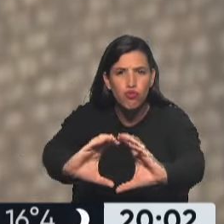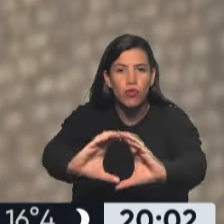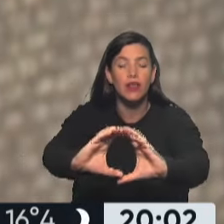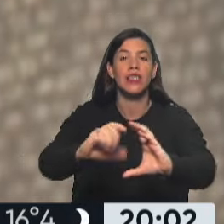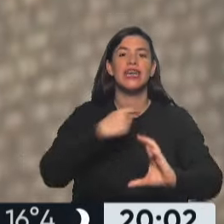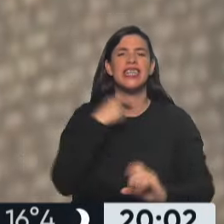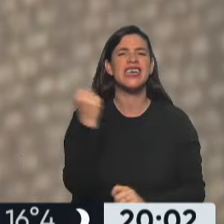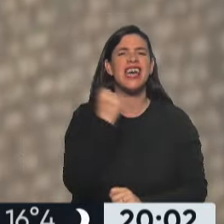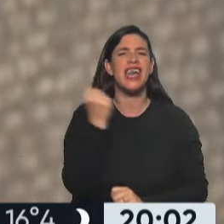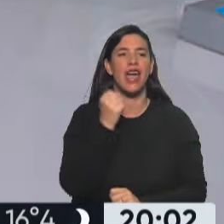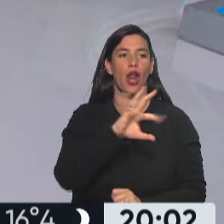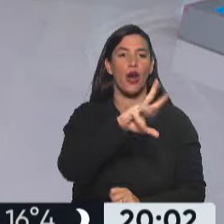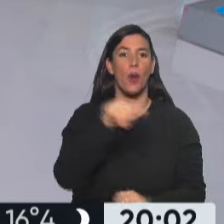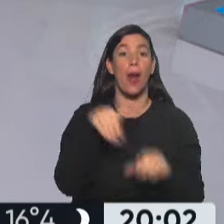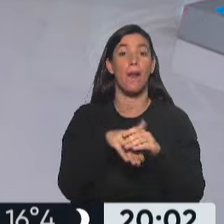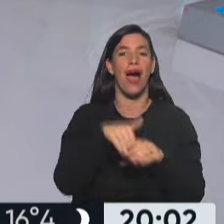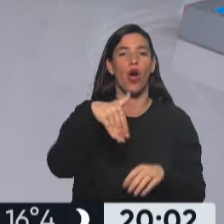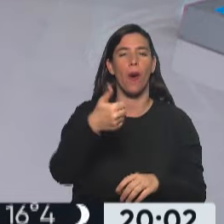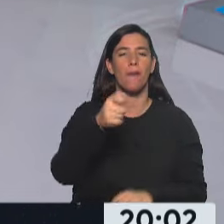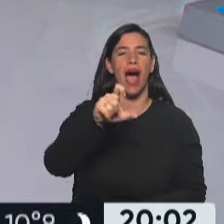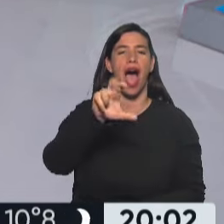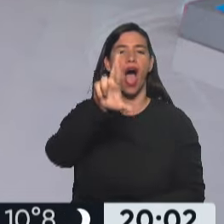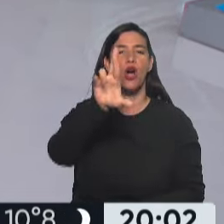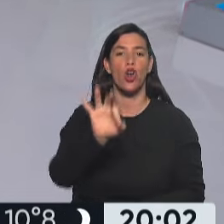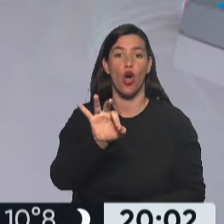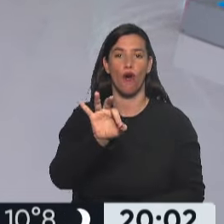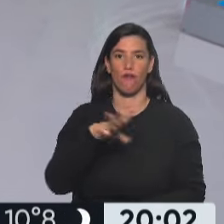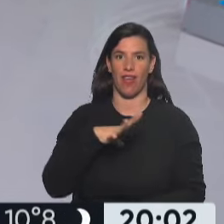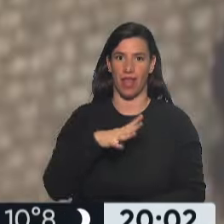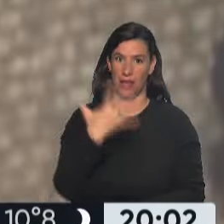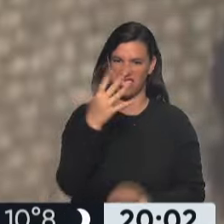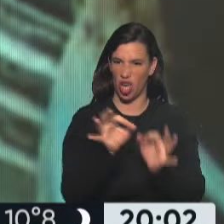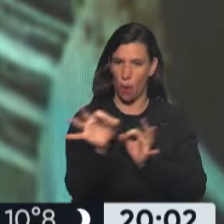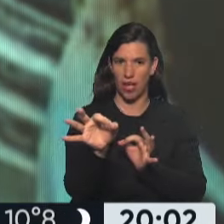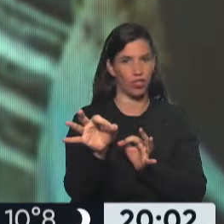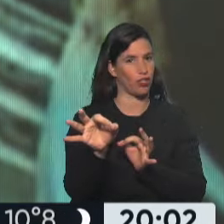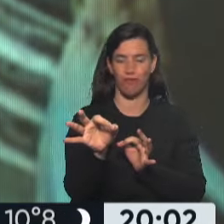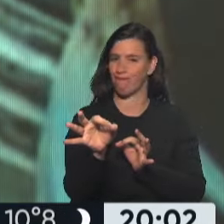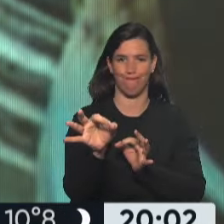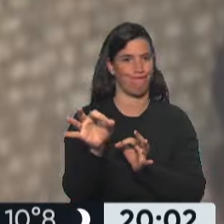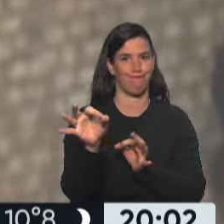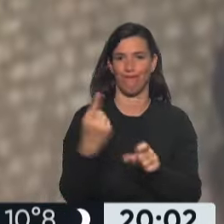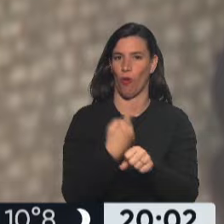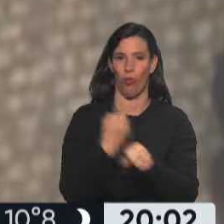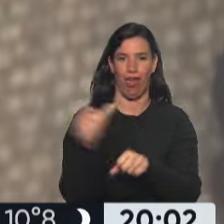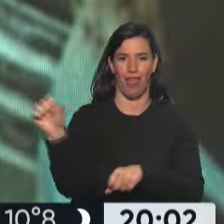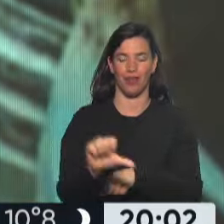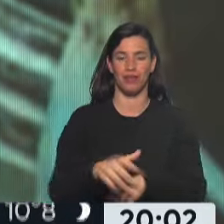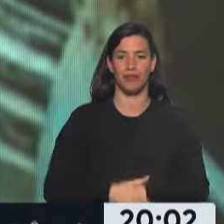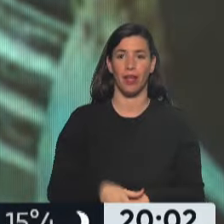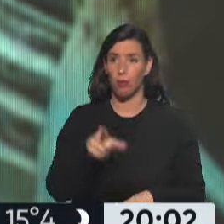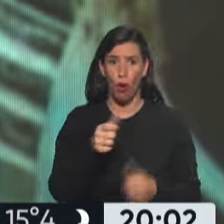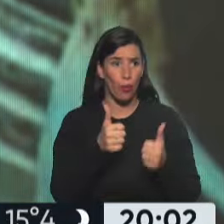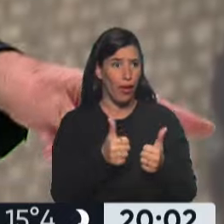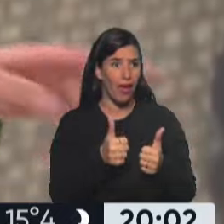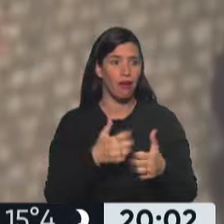llegaron, faltaban 5 metros. Alfredo, ¿estás bien? ¿Pudiste respirar? Estamos bien. Claustrofobia un poco, seguro, ¿no?